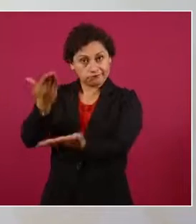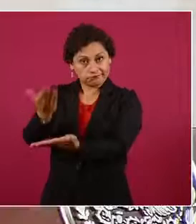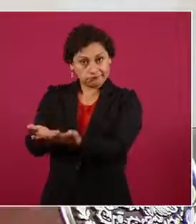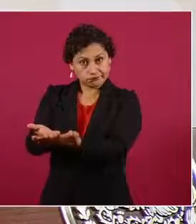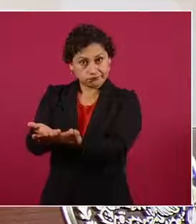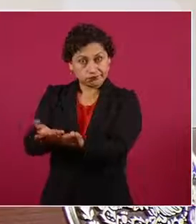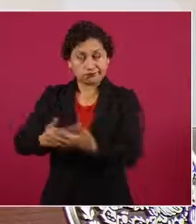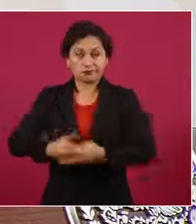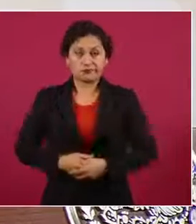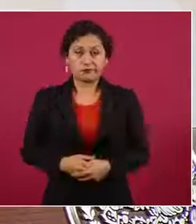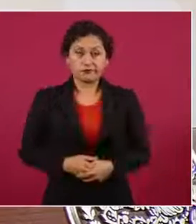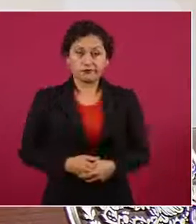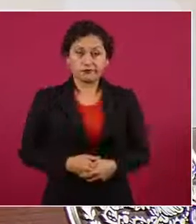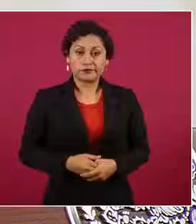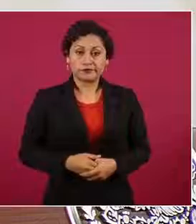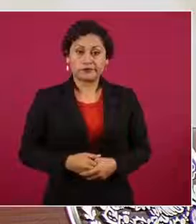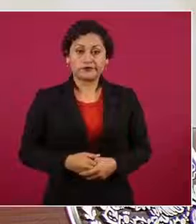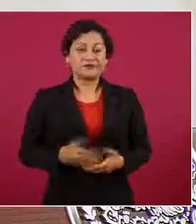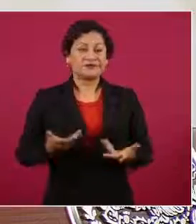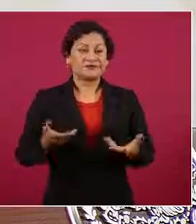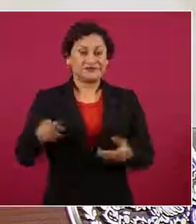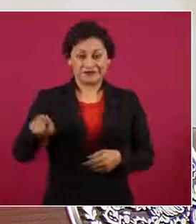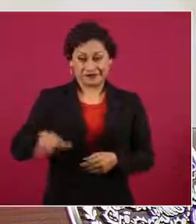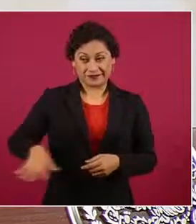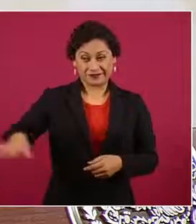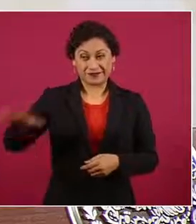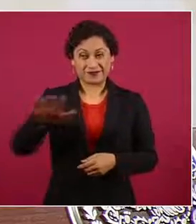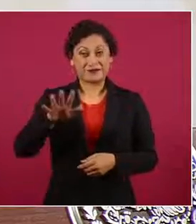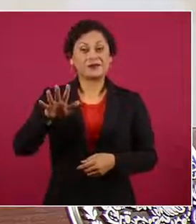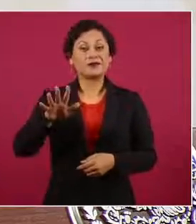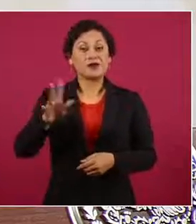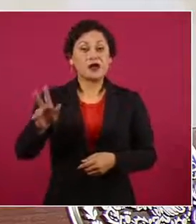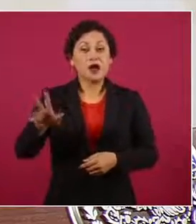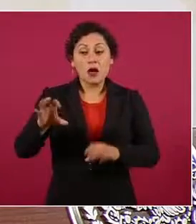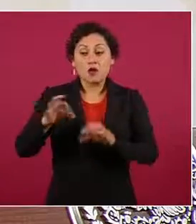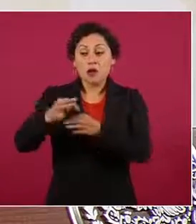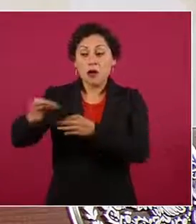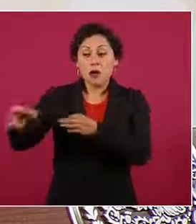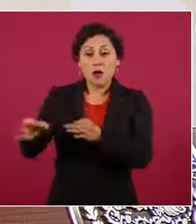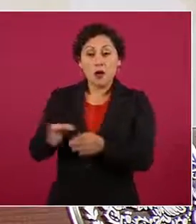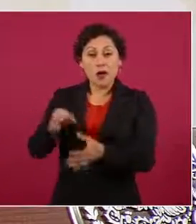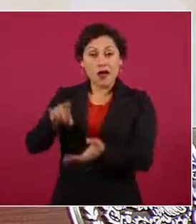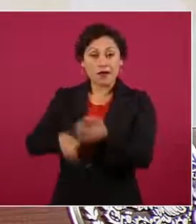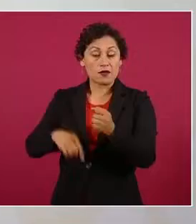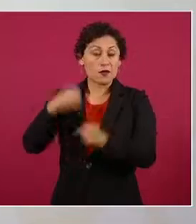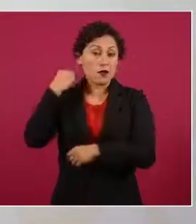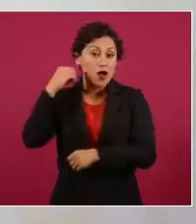No hay esa ambición al poder por el poder,